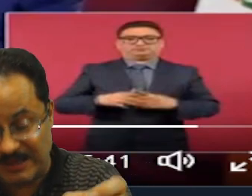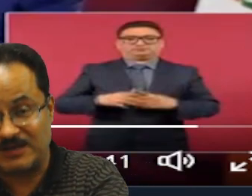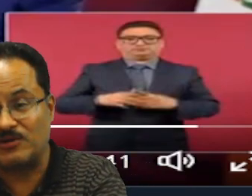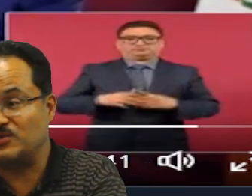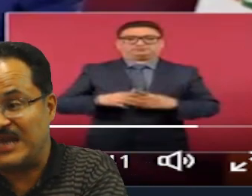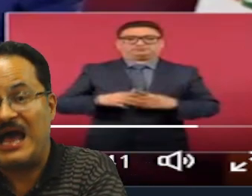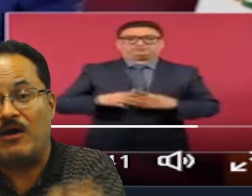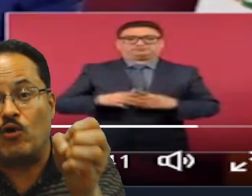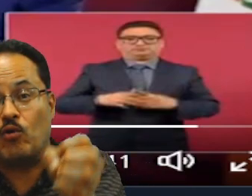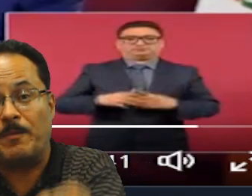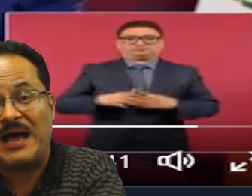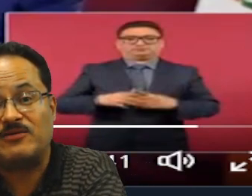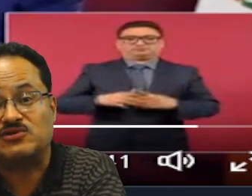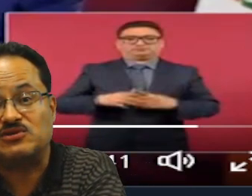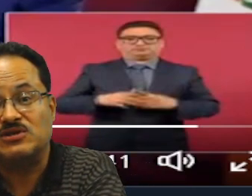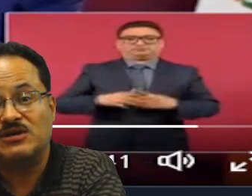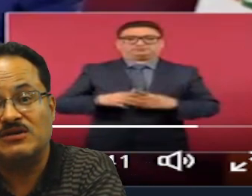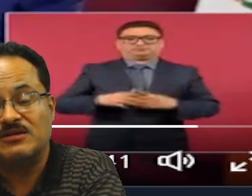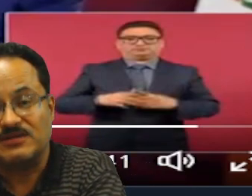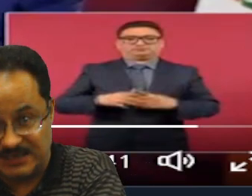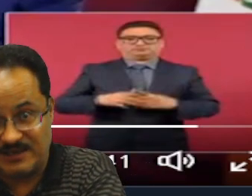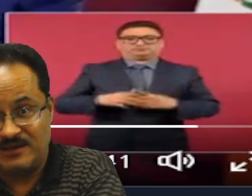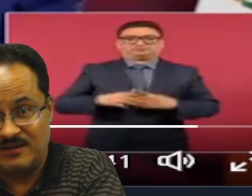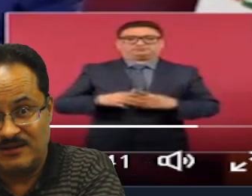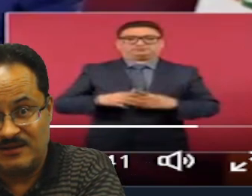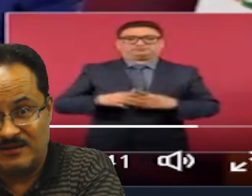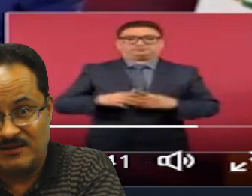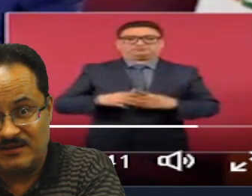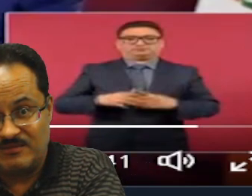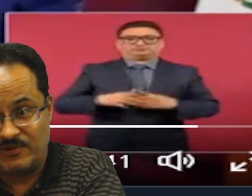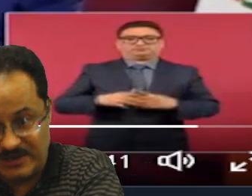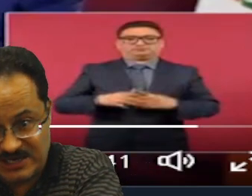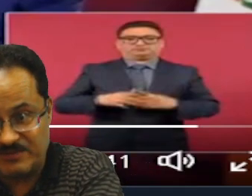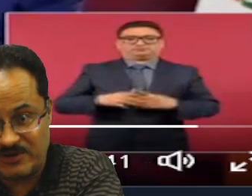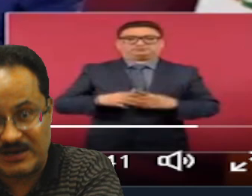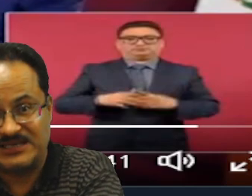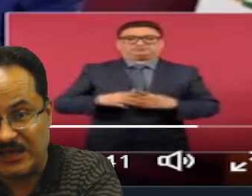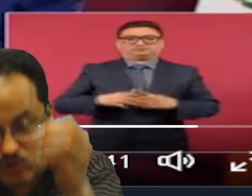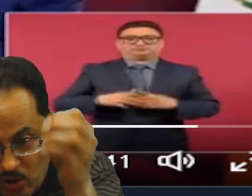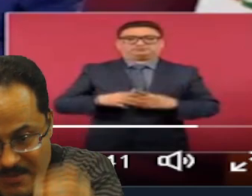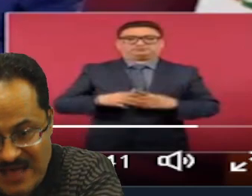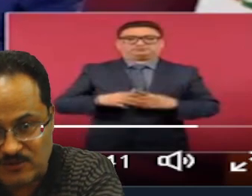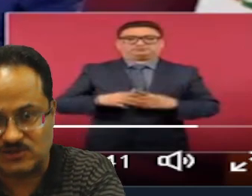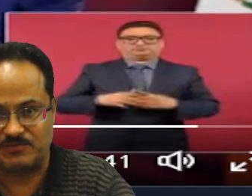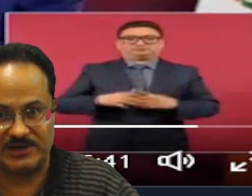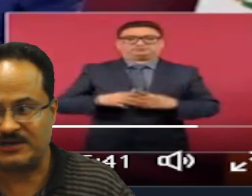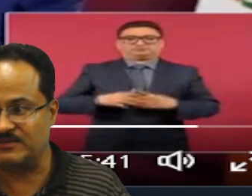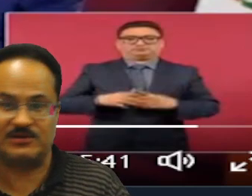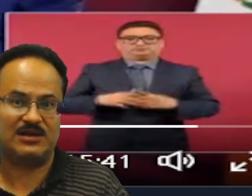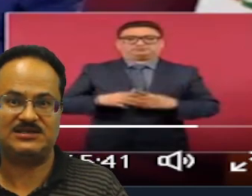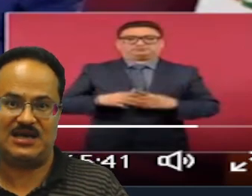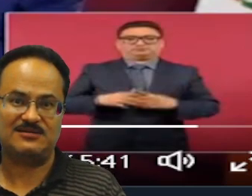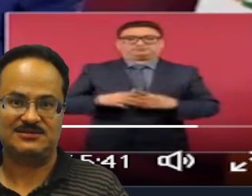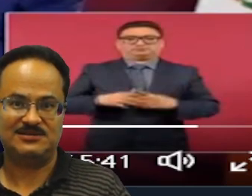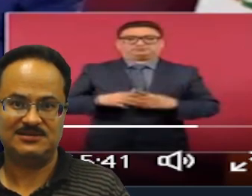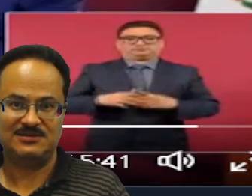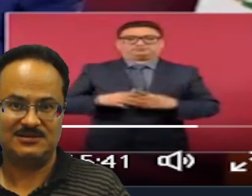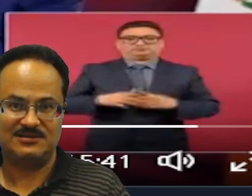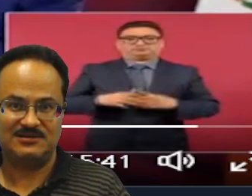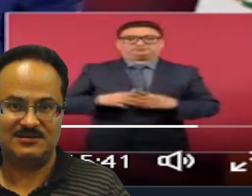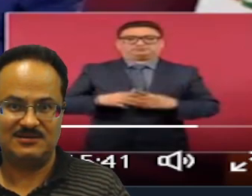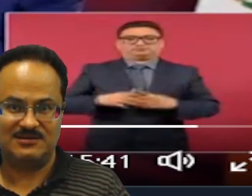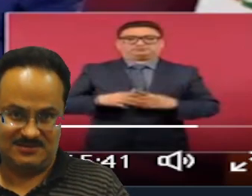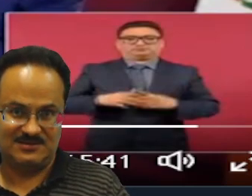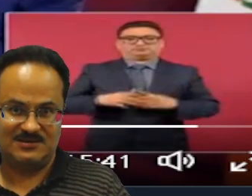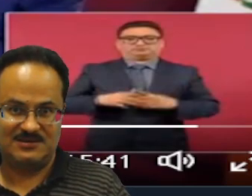territorios ya ocupados por el crimen organizado tomados por el crimen organizado